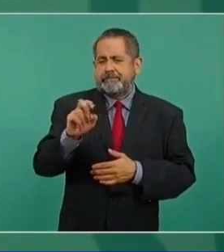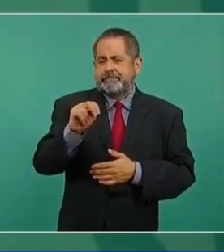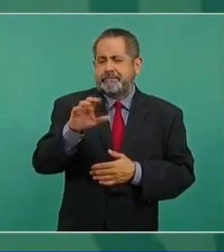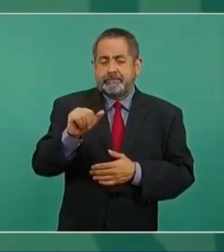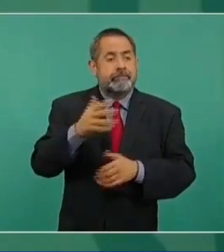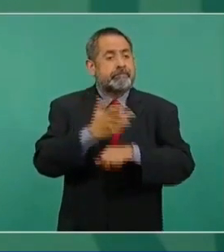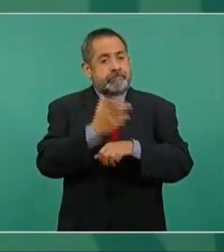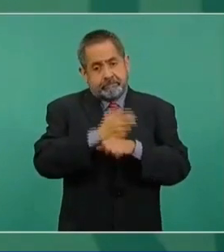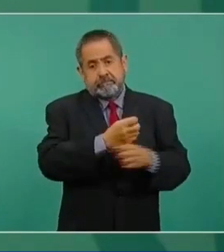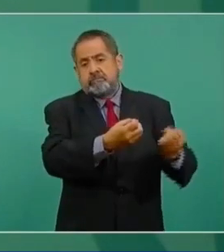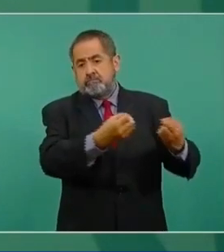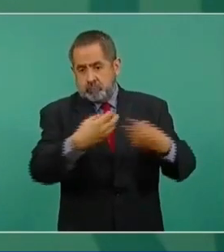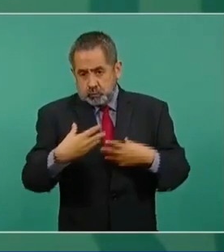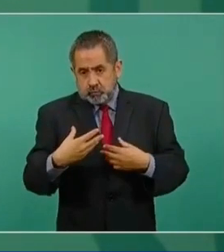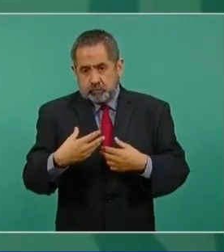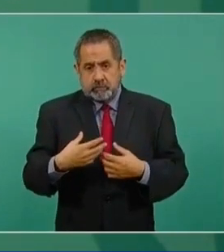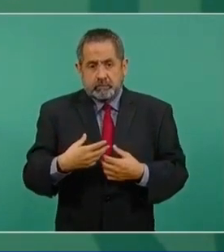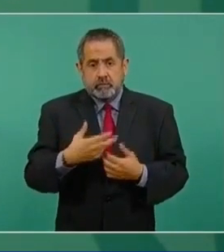Estados Unidos,